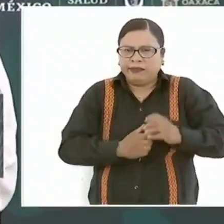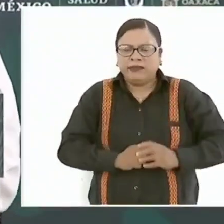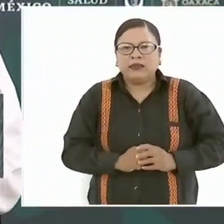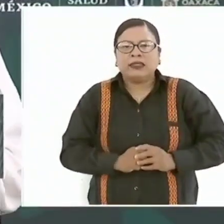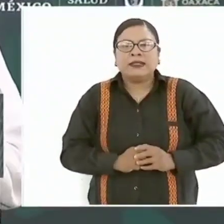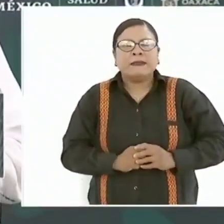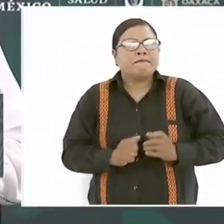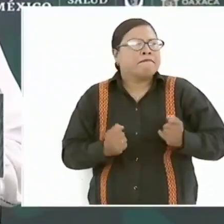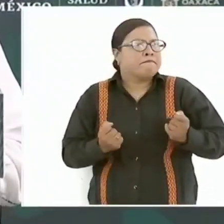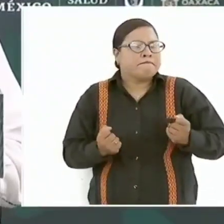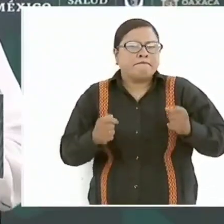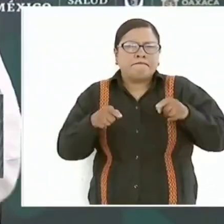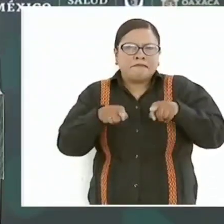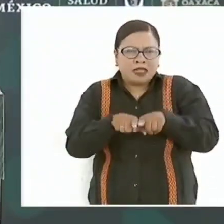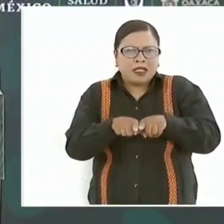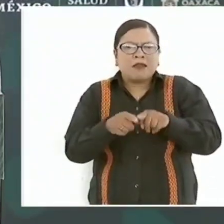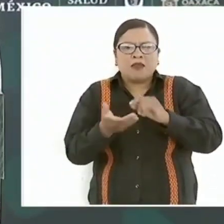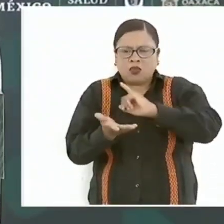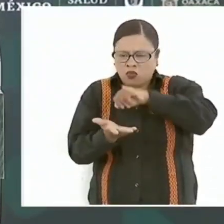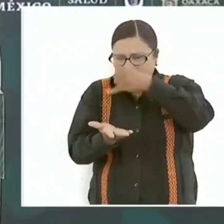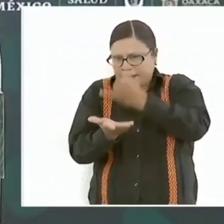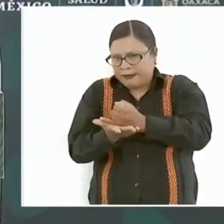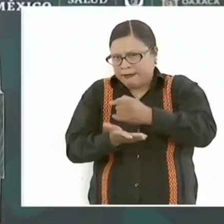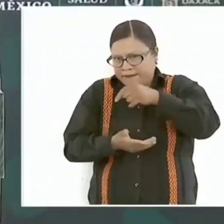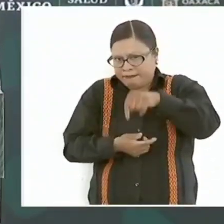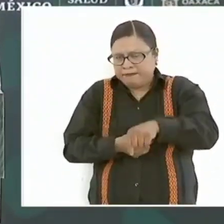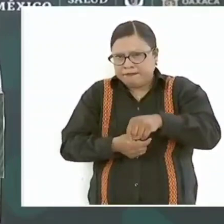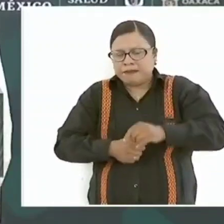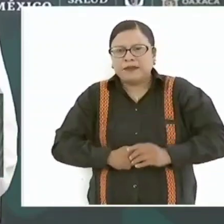Y lo mismo en Juchitán.